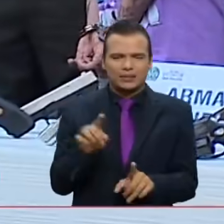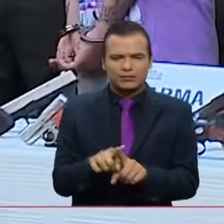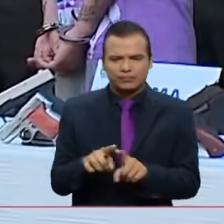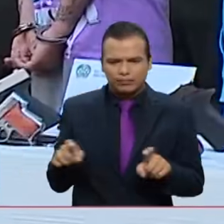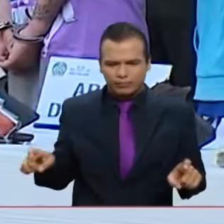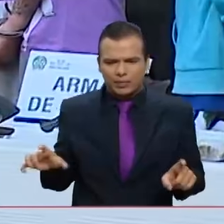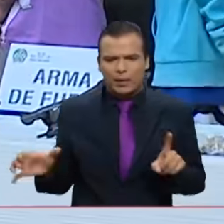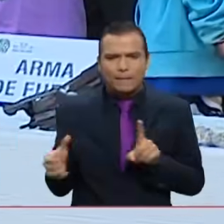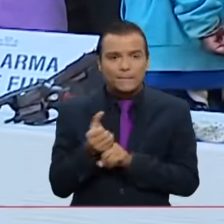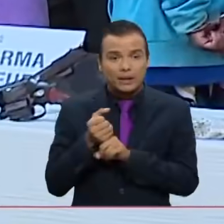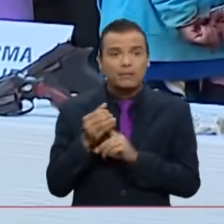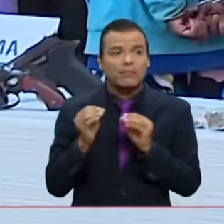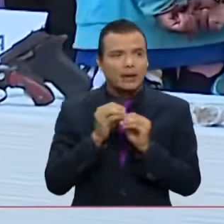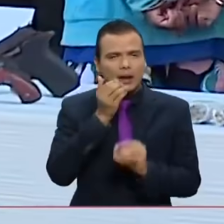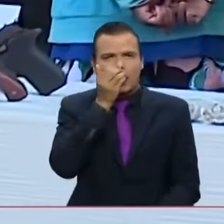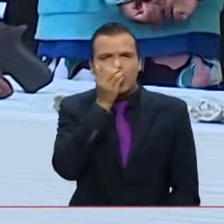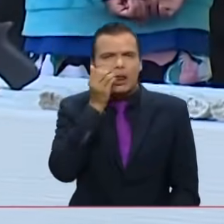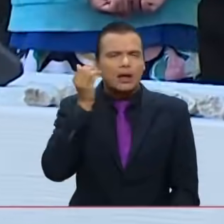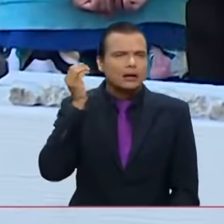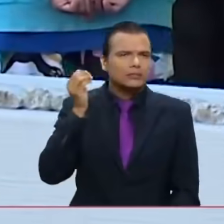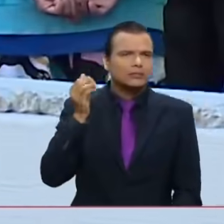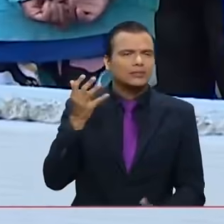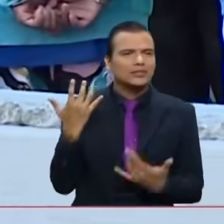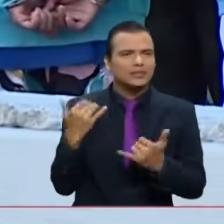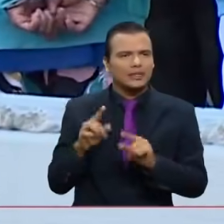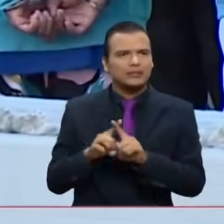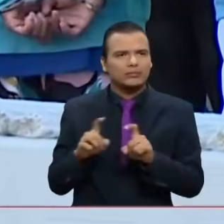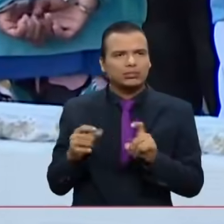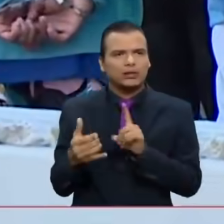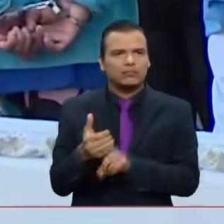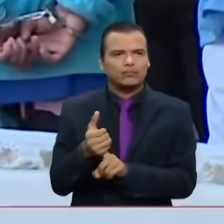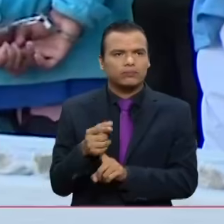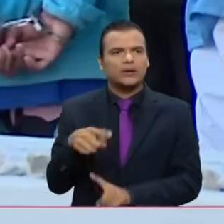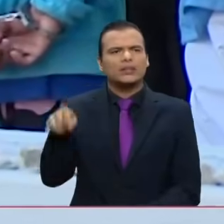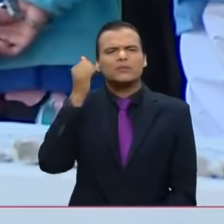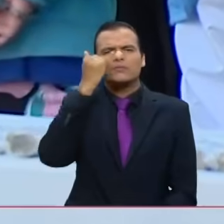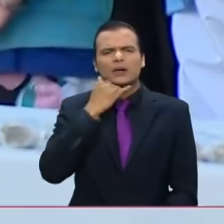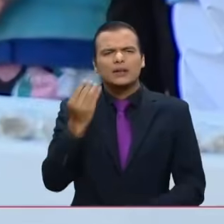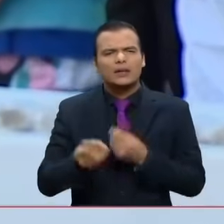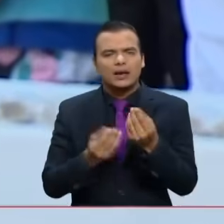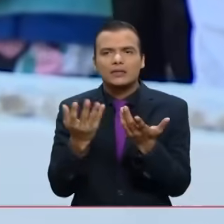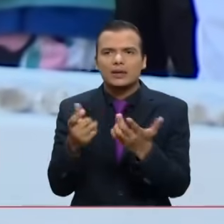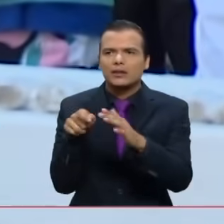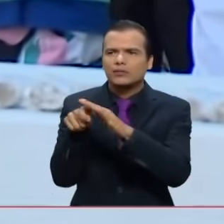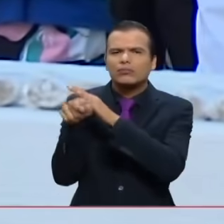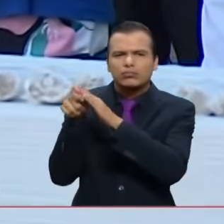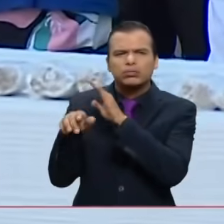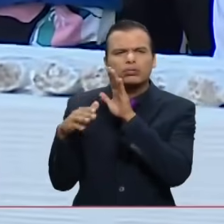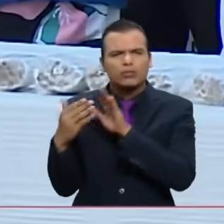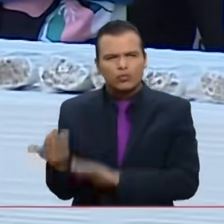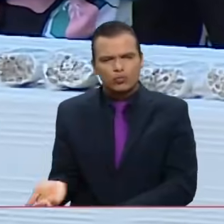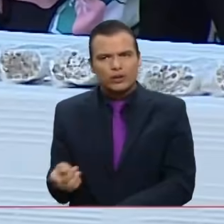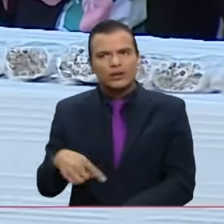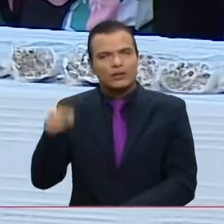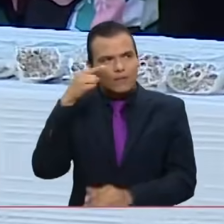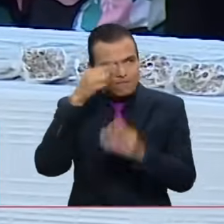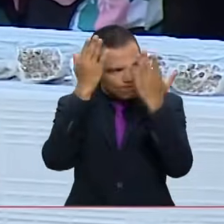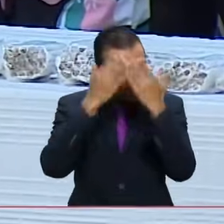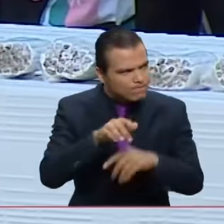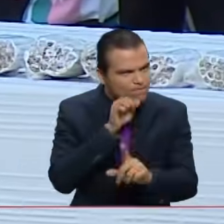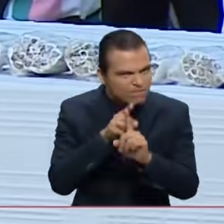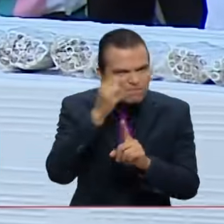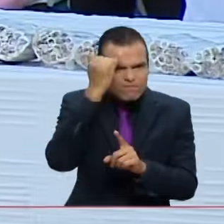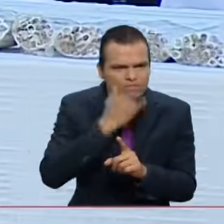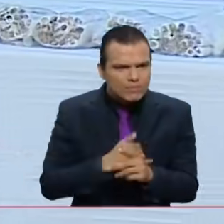sintéticas y radios de comunicación. A estas personas se les indican de los delitos de tentativa de homicidio, concierto para delinquir